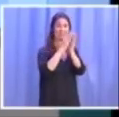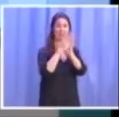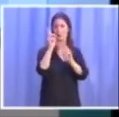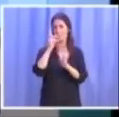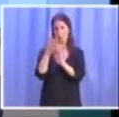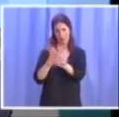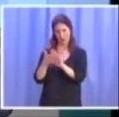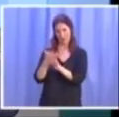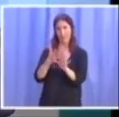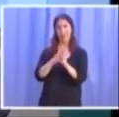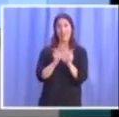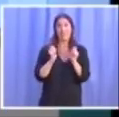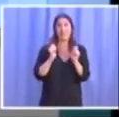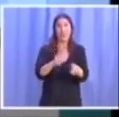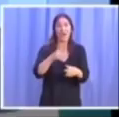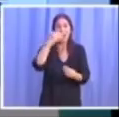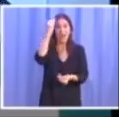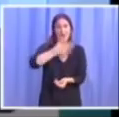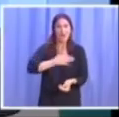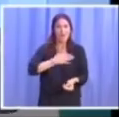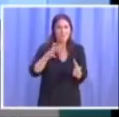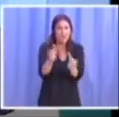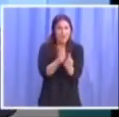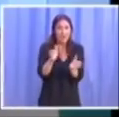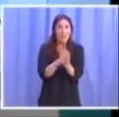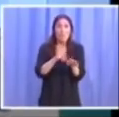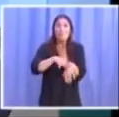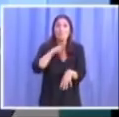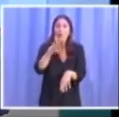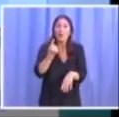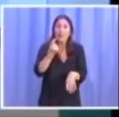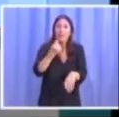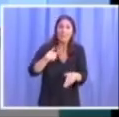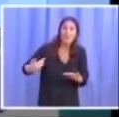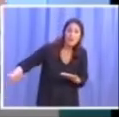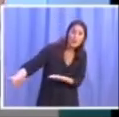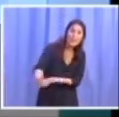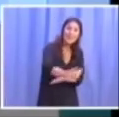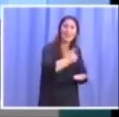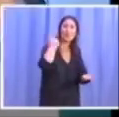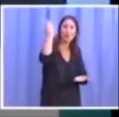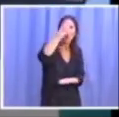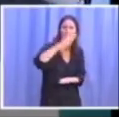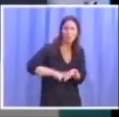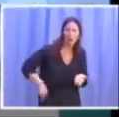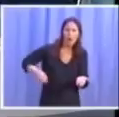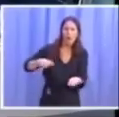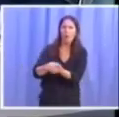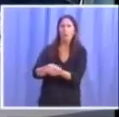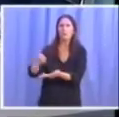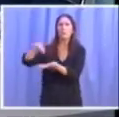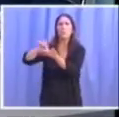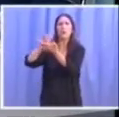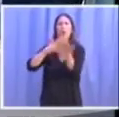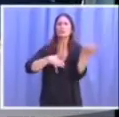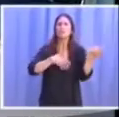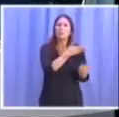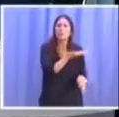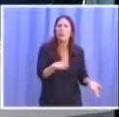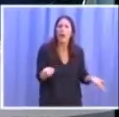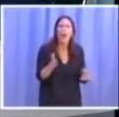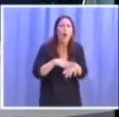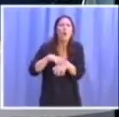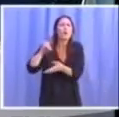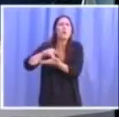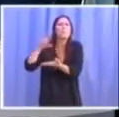eso. Devolverle la Alhambra a los granadinos. ¿Por qué con el dinero de los ingresos de nuestra Alhambra tienen que gastarlo en Málaga o en Sevilla? ¿O es que